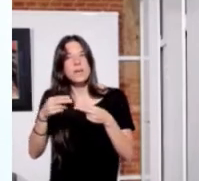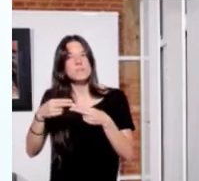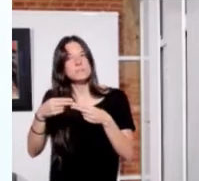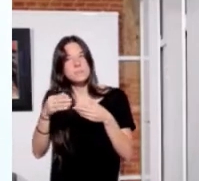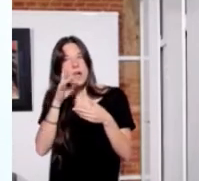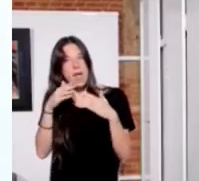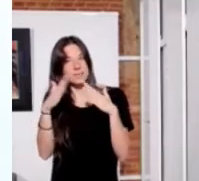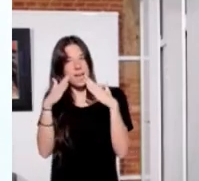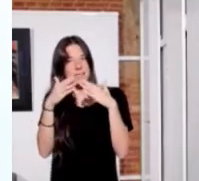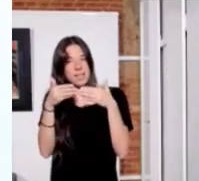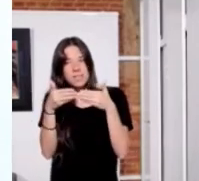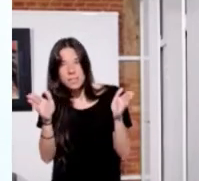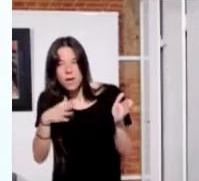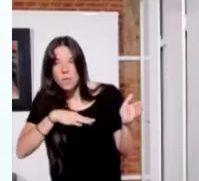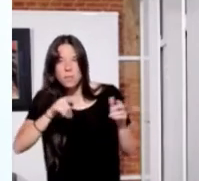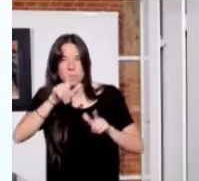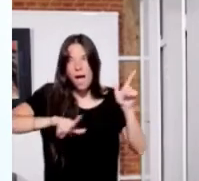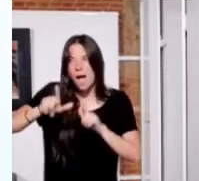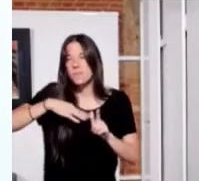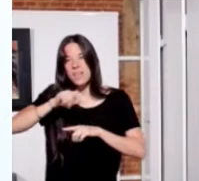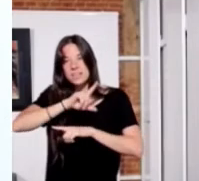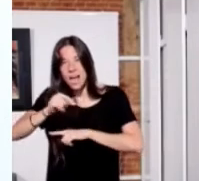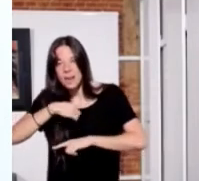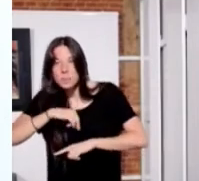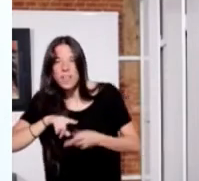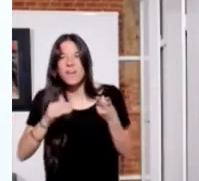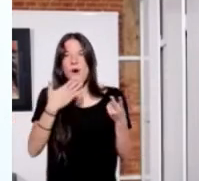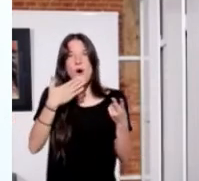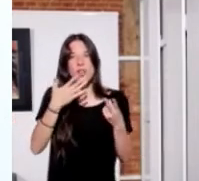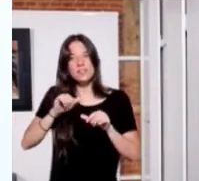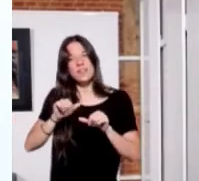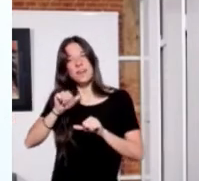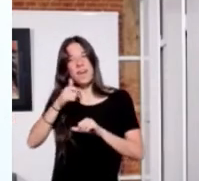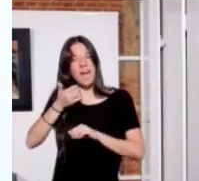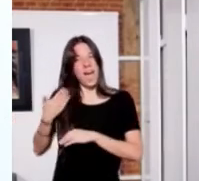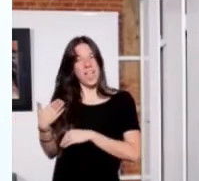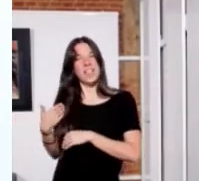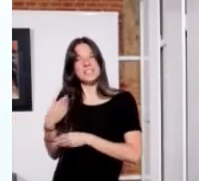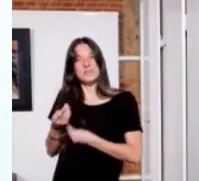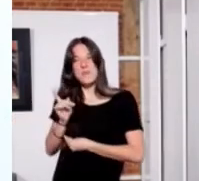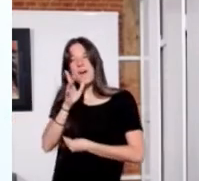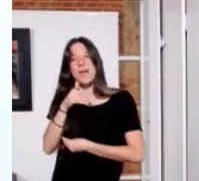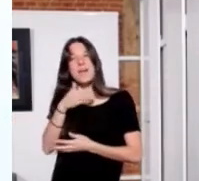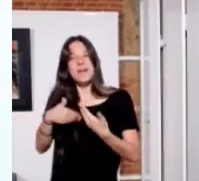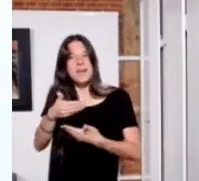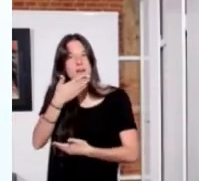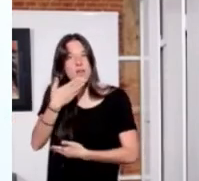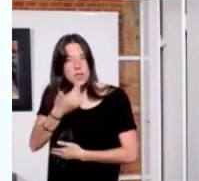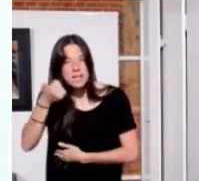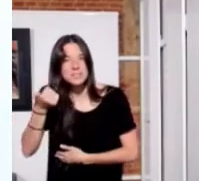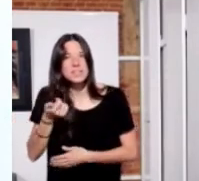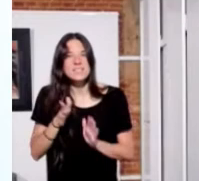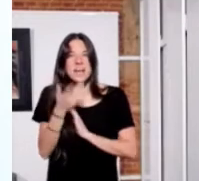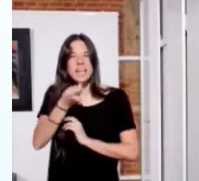salir, viajar, compartir el ocio que hemos ido postergando. Y nuestro país no está al margen de esta mezcla